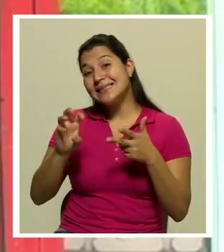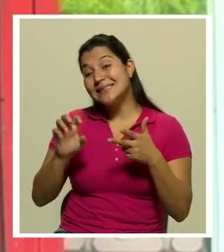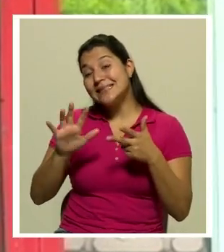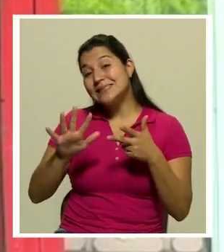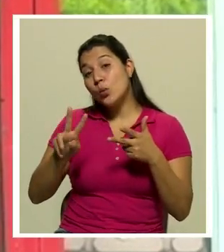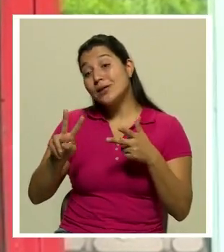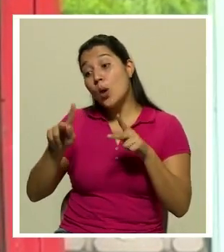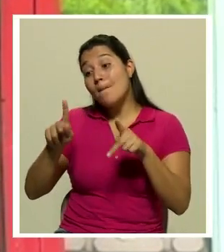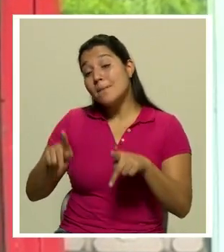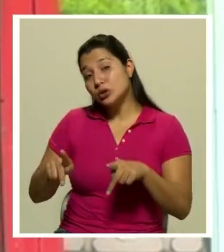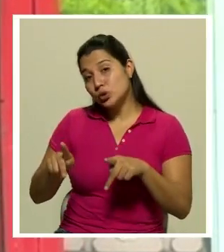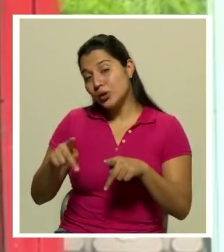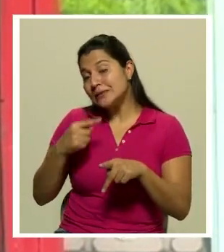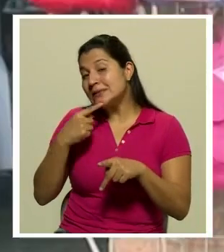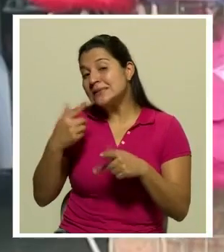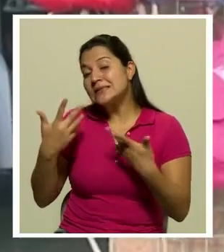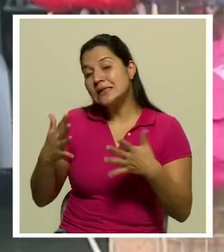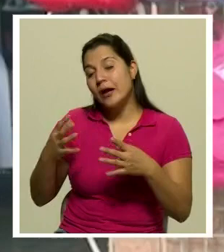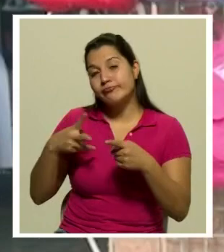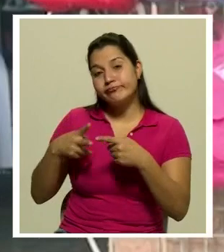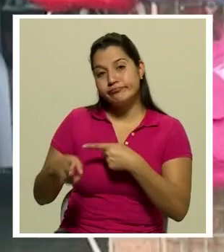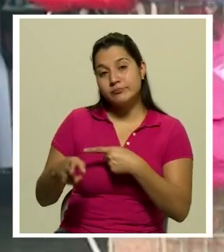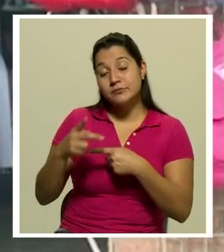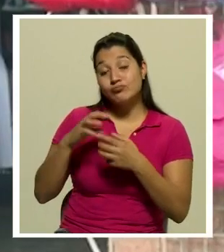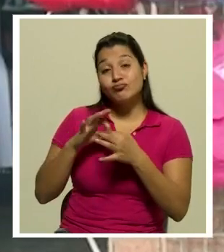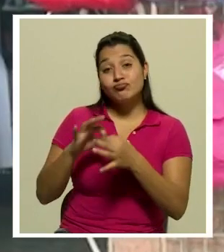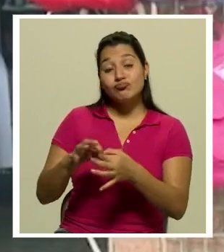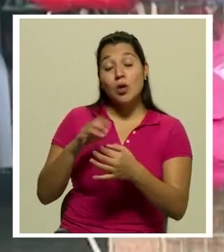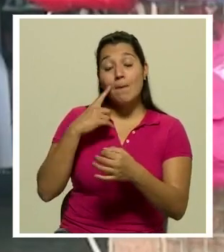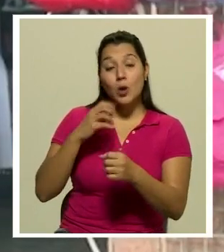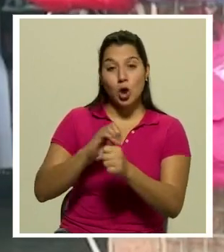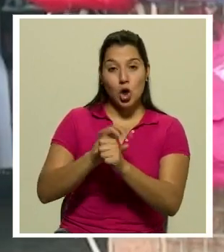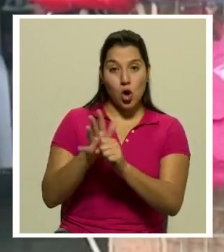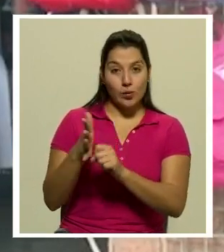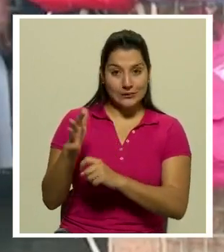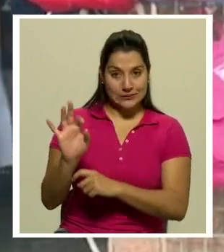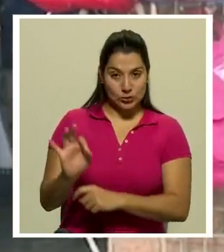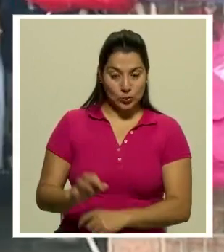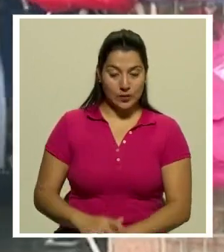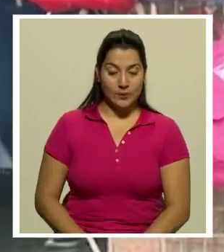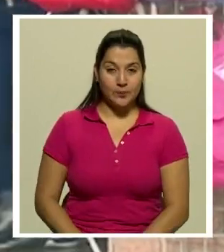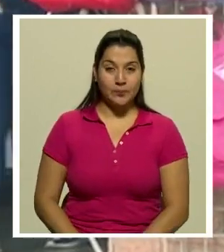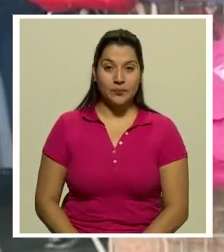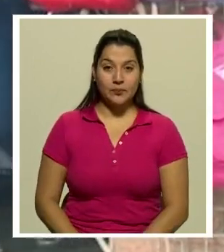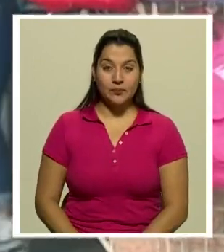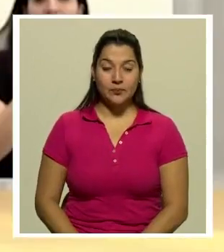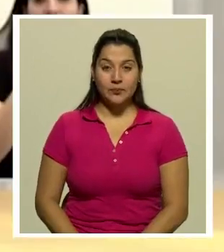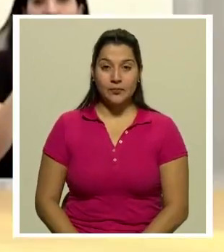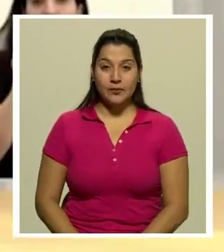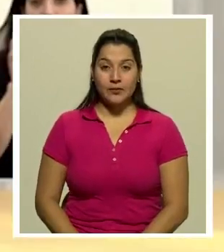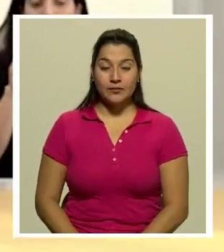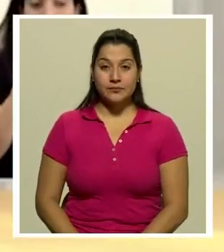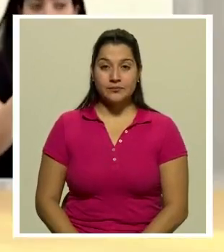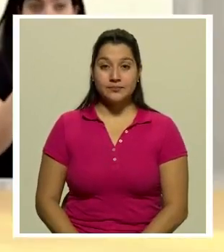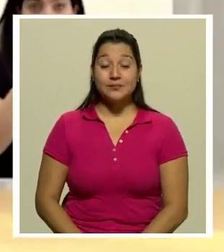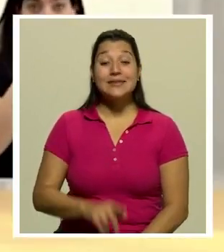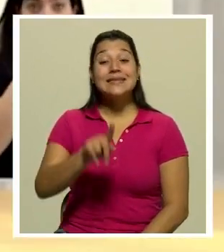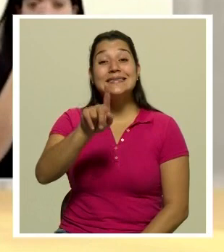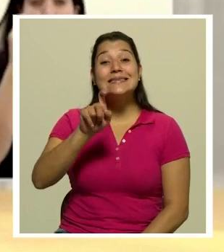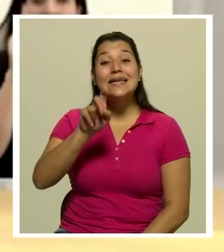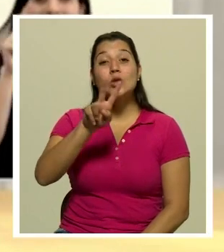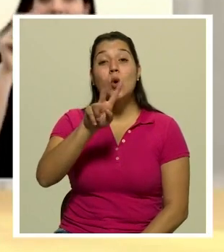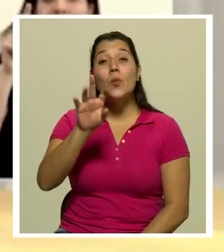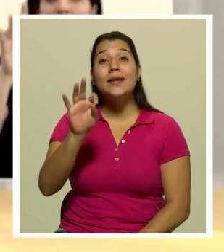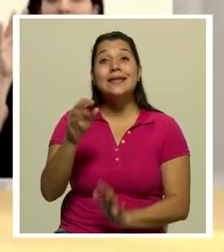129.652 personas han perdido su trabajo desde que llegó el COVID-19 al país. Que son